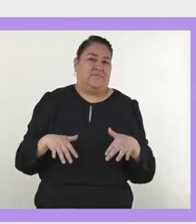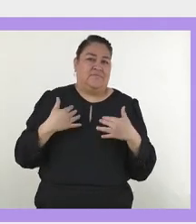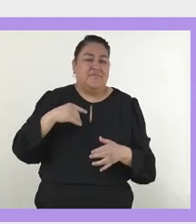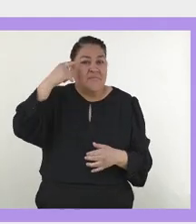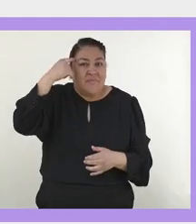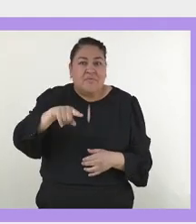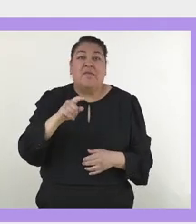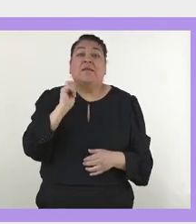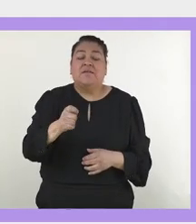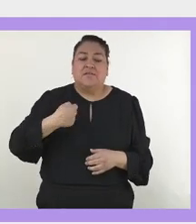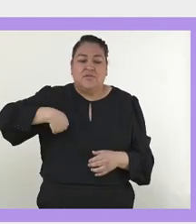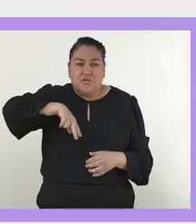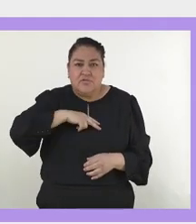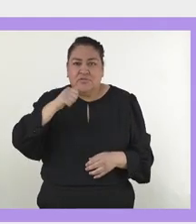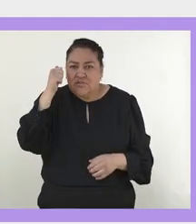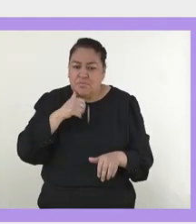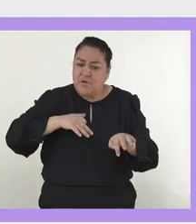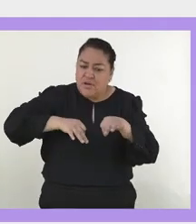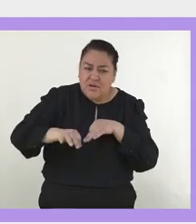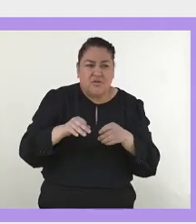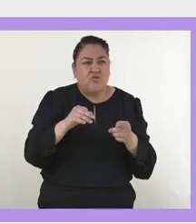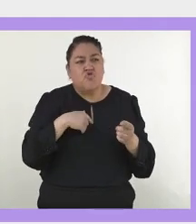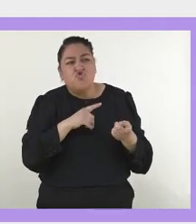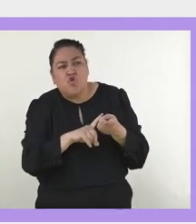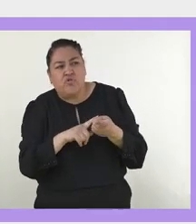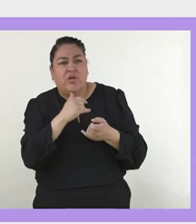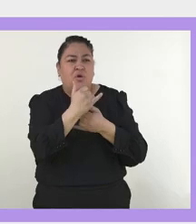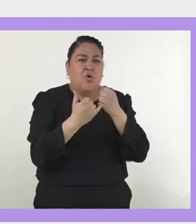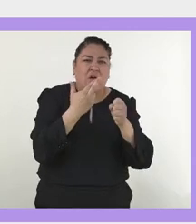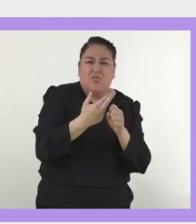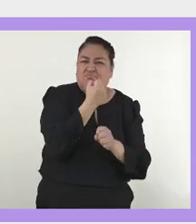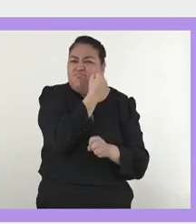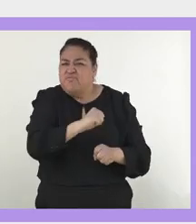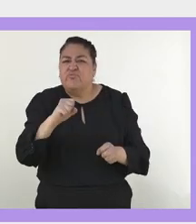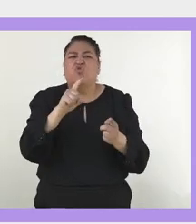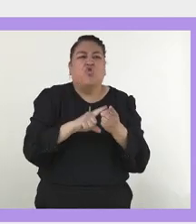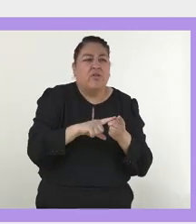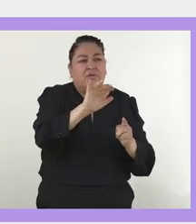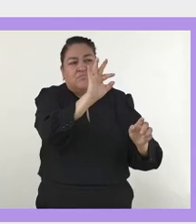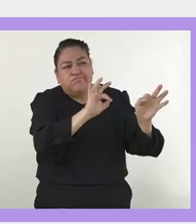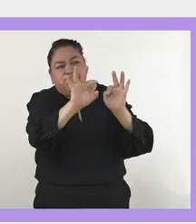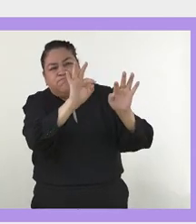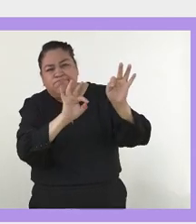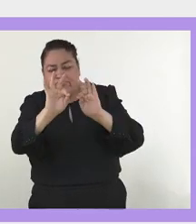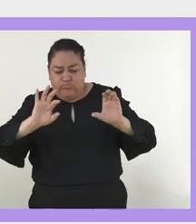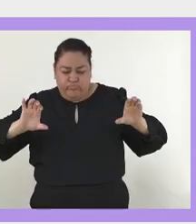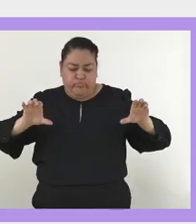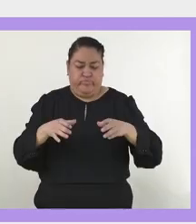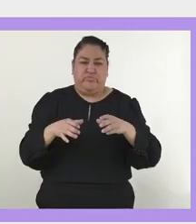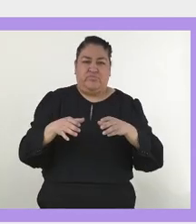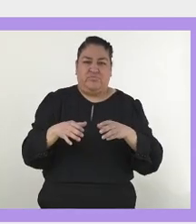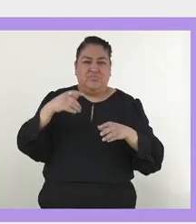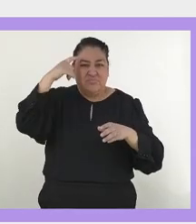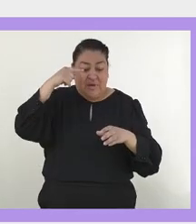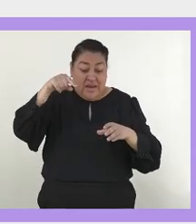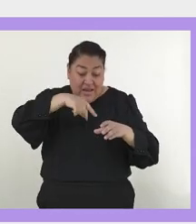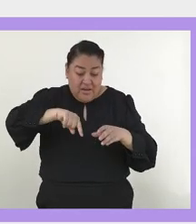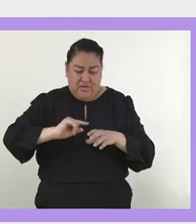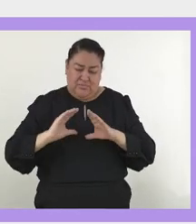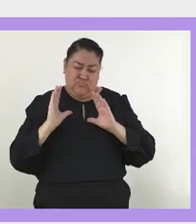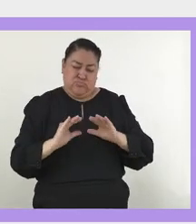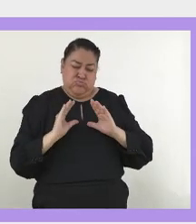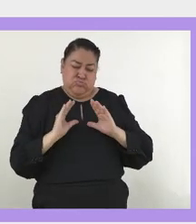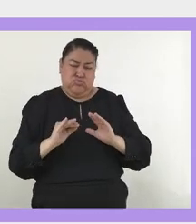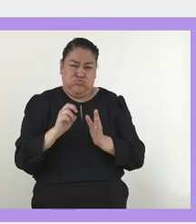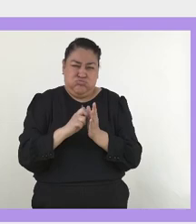continuamente no trabajando en detectar en acercar en fomentar y creo que sobre todo en desarrollar a estas